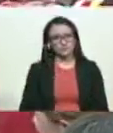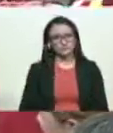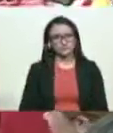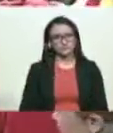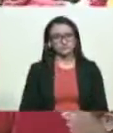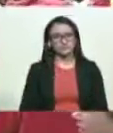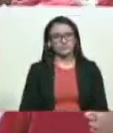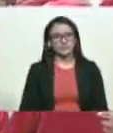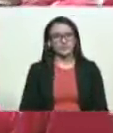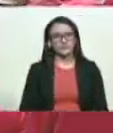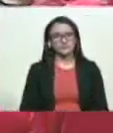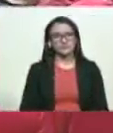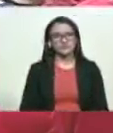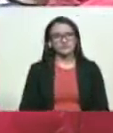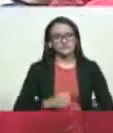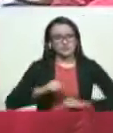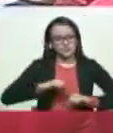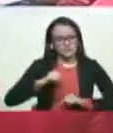capaz